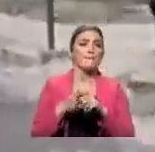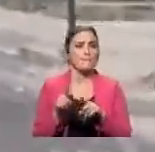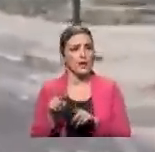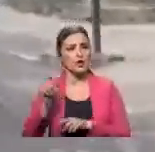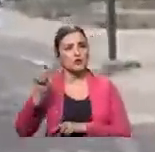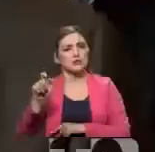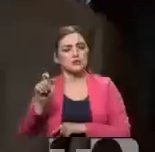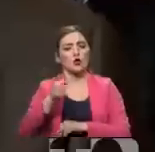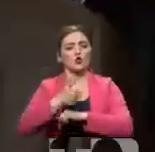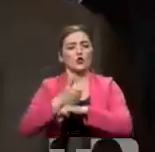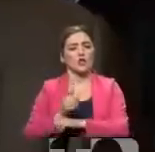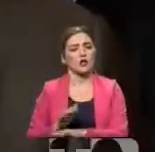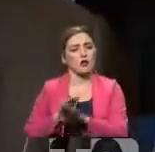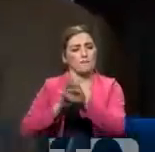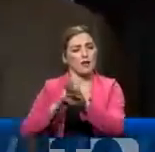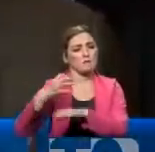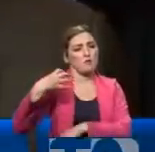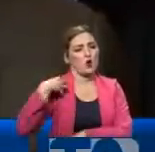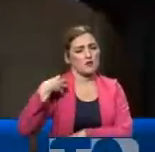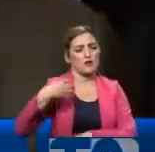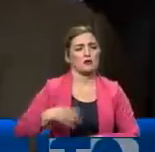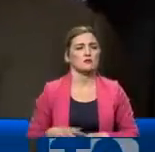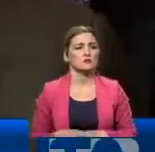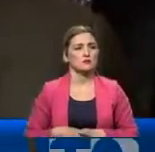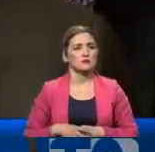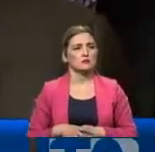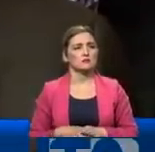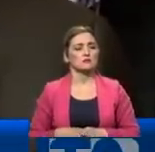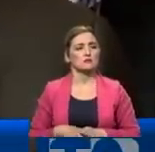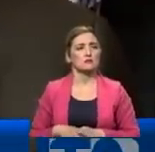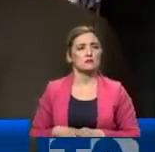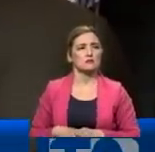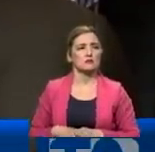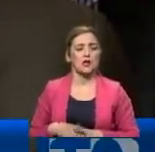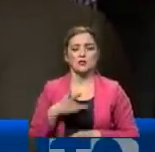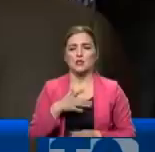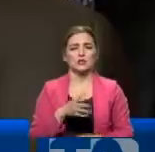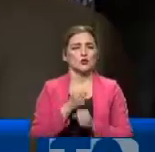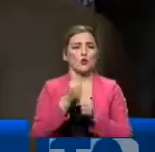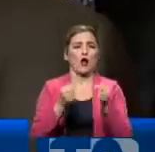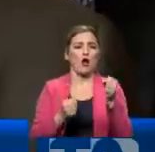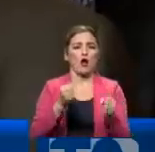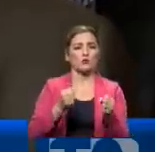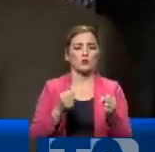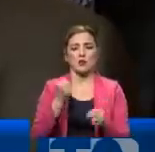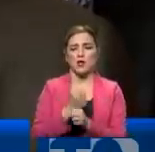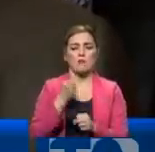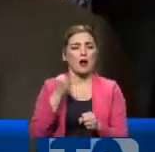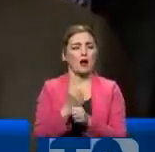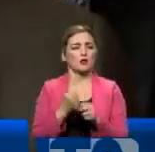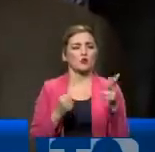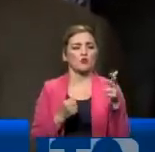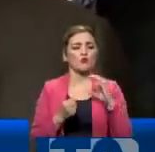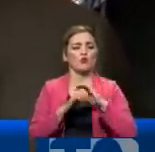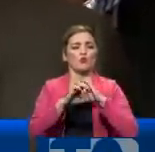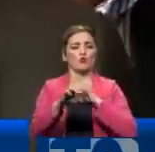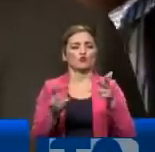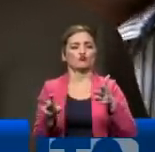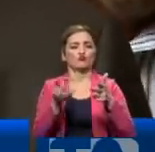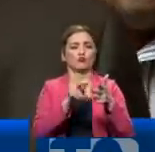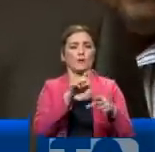garantías necesarias. En tanto y en cuanto nos dirán la seguridad para que así nuestras unidades y los usuarios